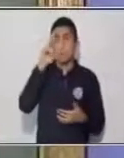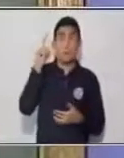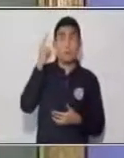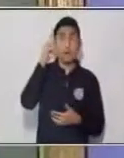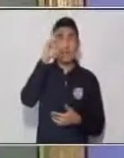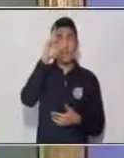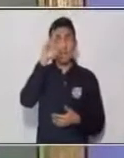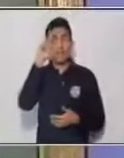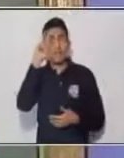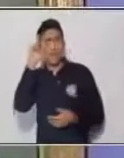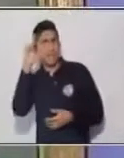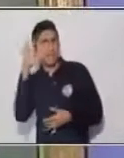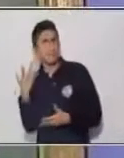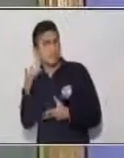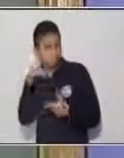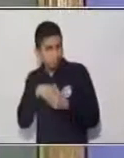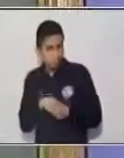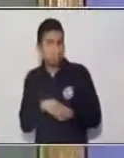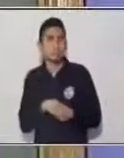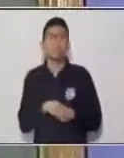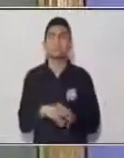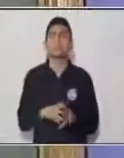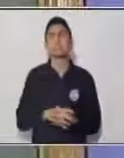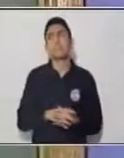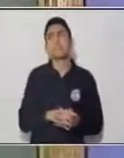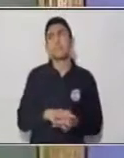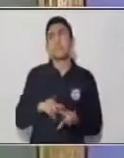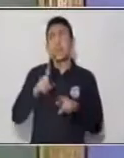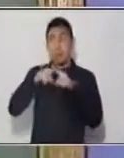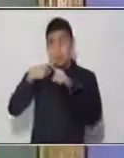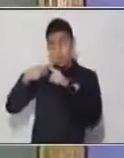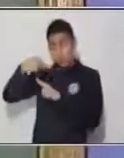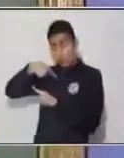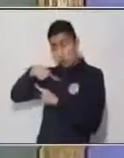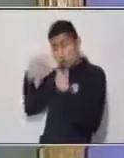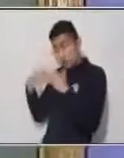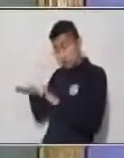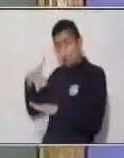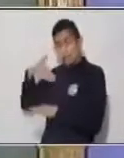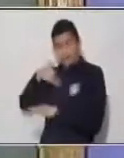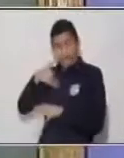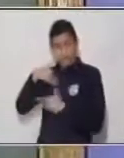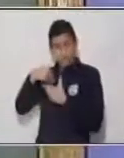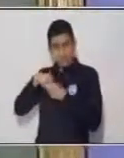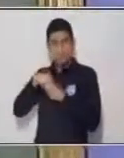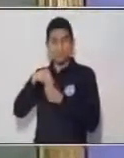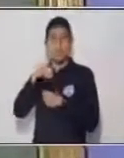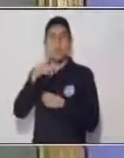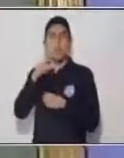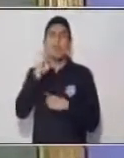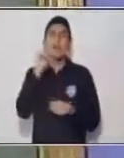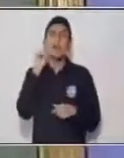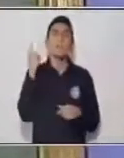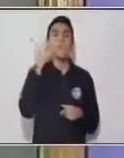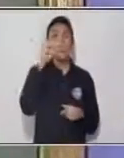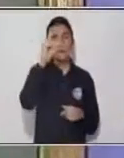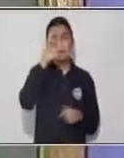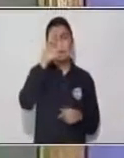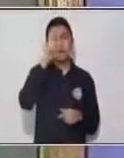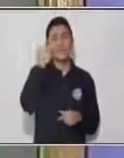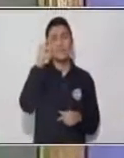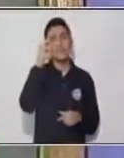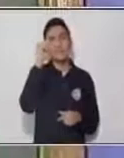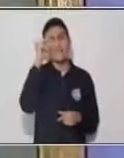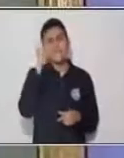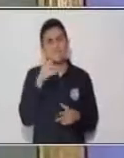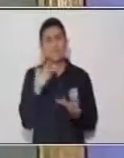luego hacer la integral de esa derivada. Cuando yo tengo una constante, la primera derivada, o